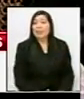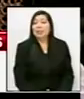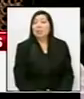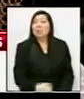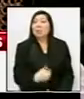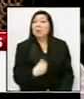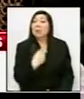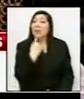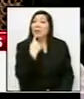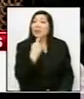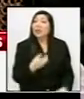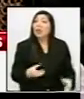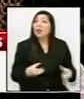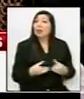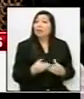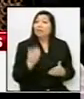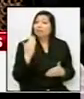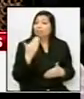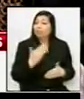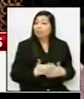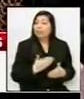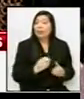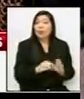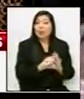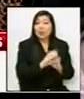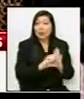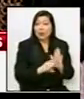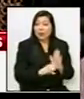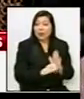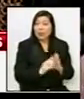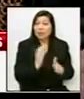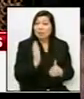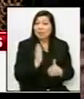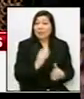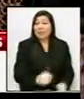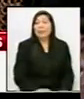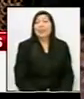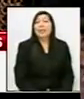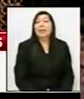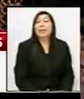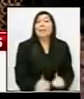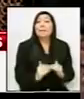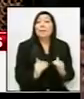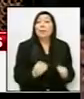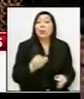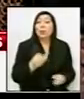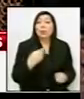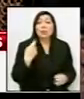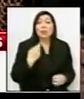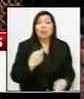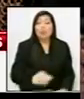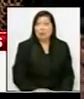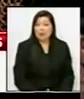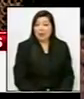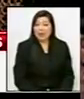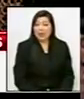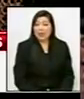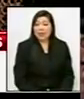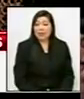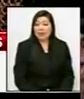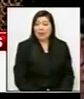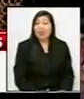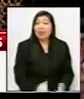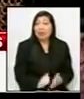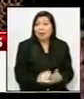podemos decir de que la comisión de infracciones constitucionales impuestas en el marco del juicio político